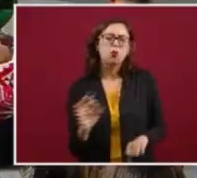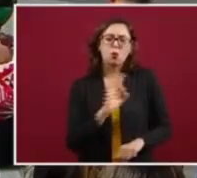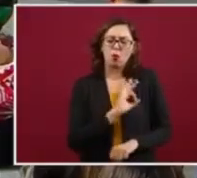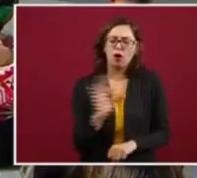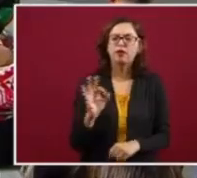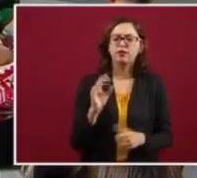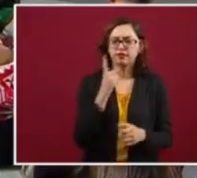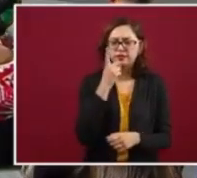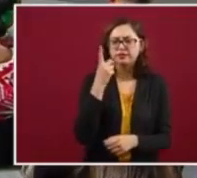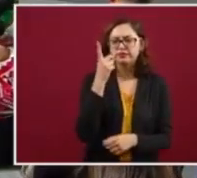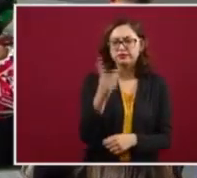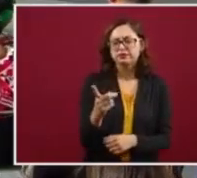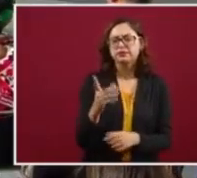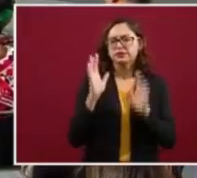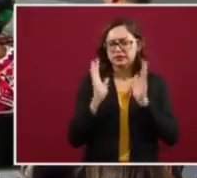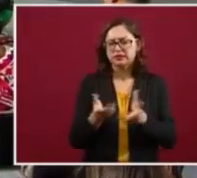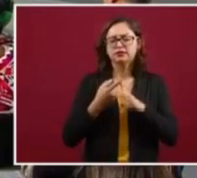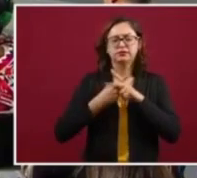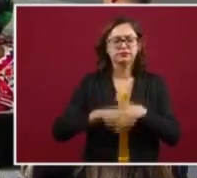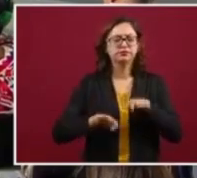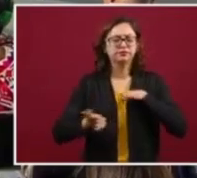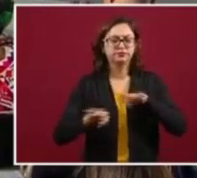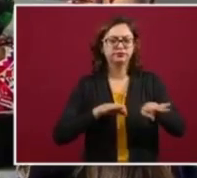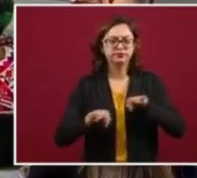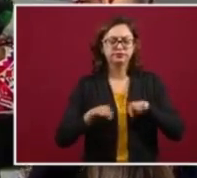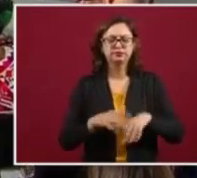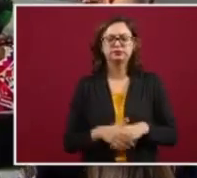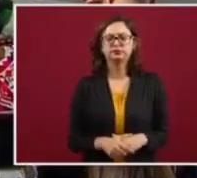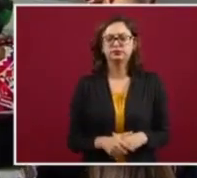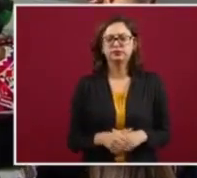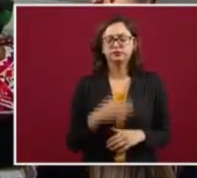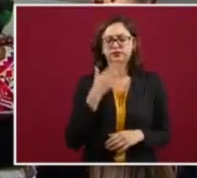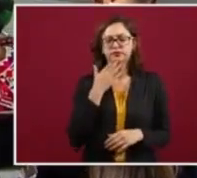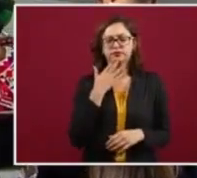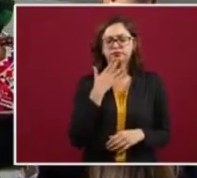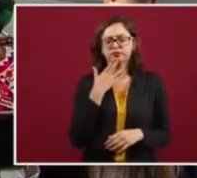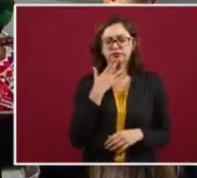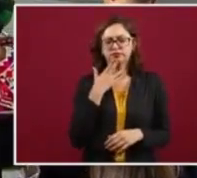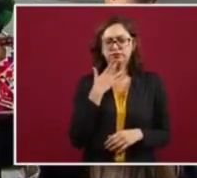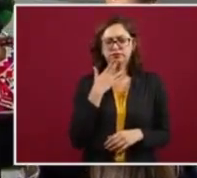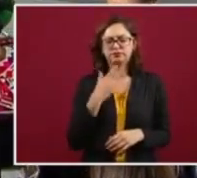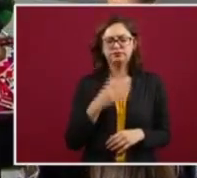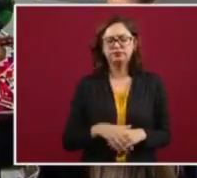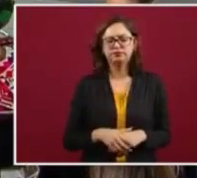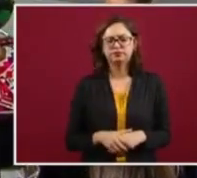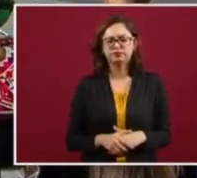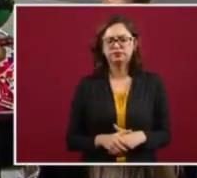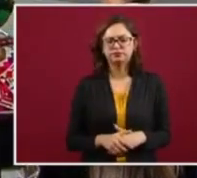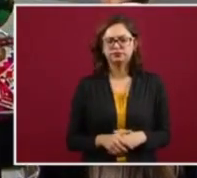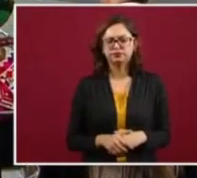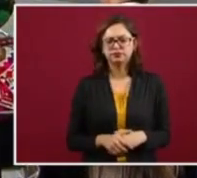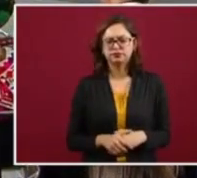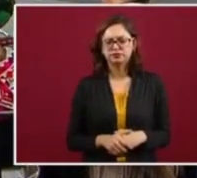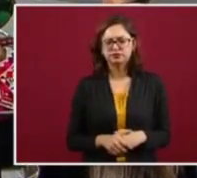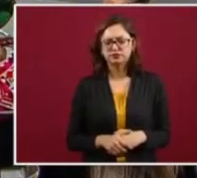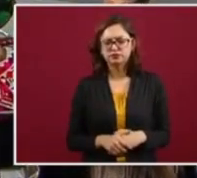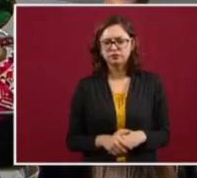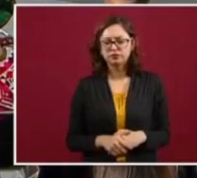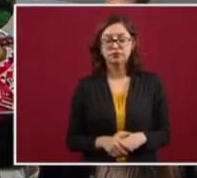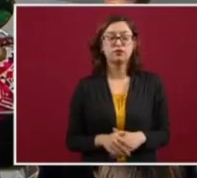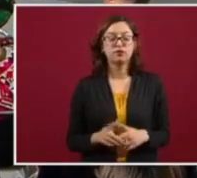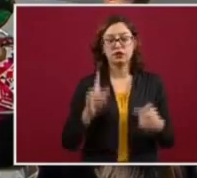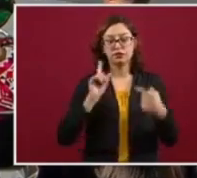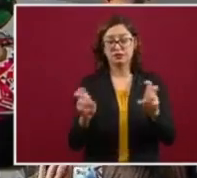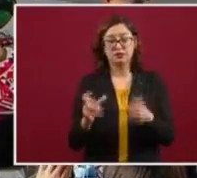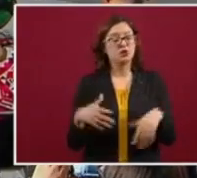a cabo. Si pueden pasar a la siguiente, por favor. Uno es esta ampliación en el